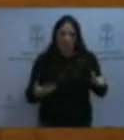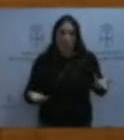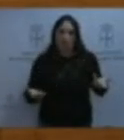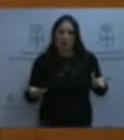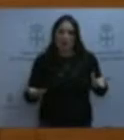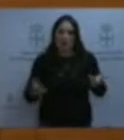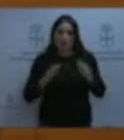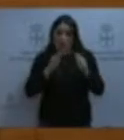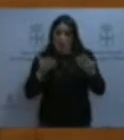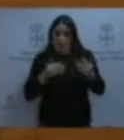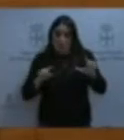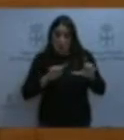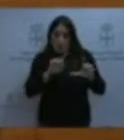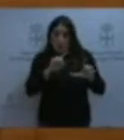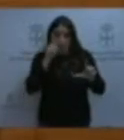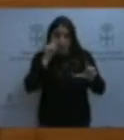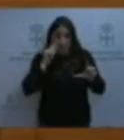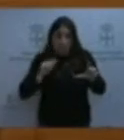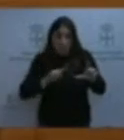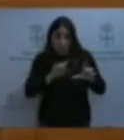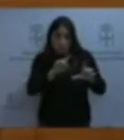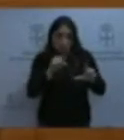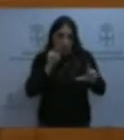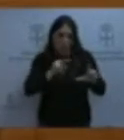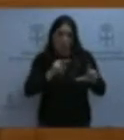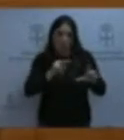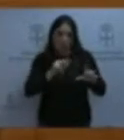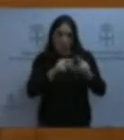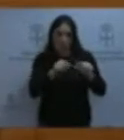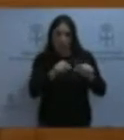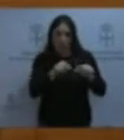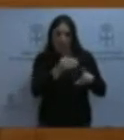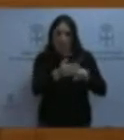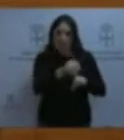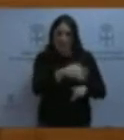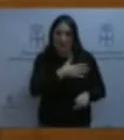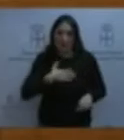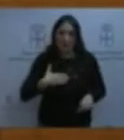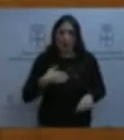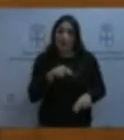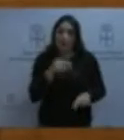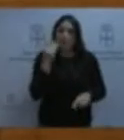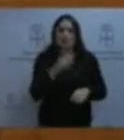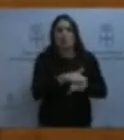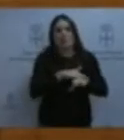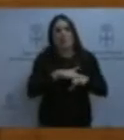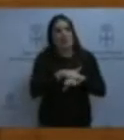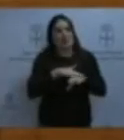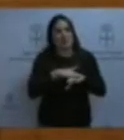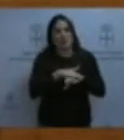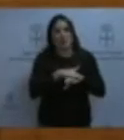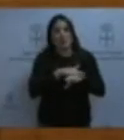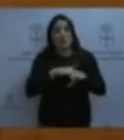del mundo, en los mapas turísticos del mundo. Y bueno, creo que esa es la base para